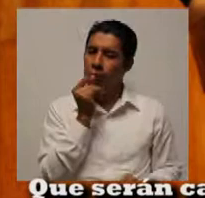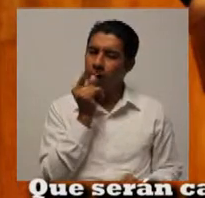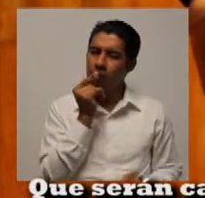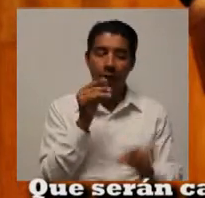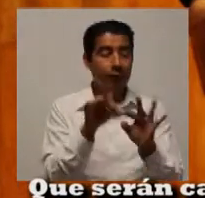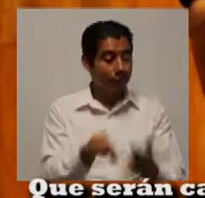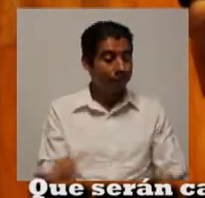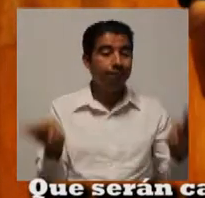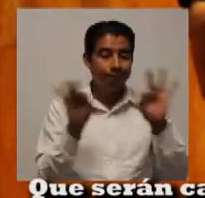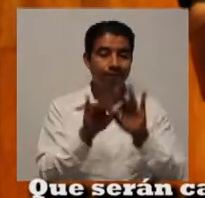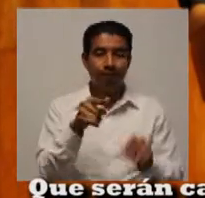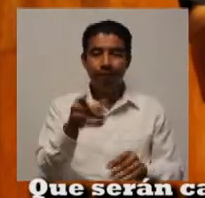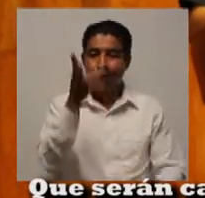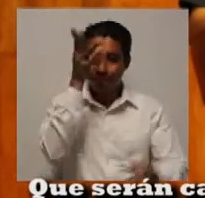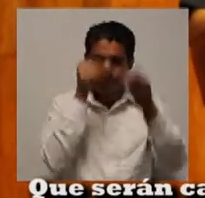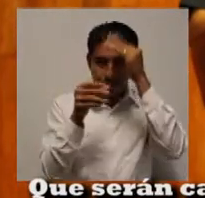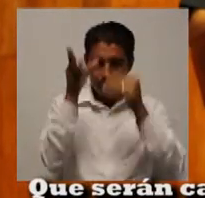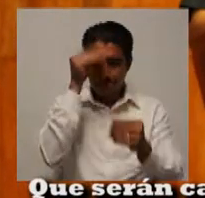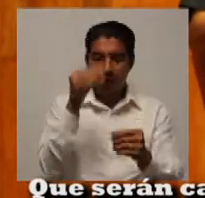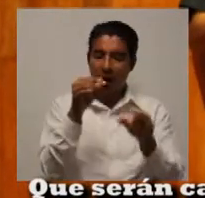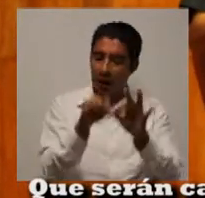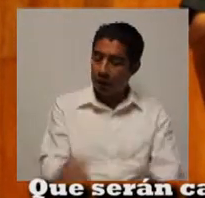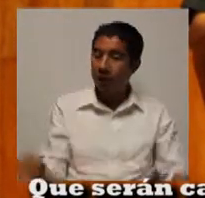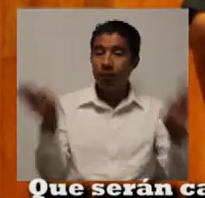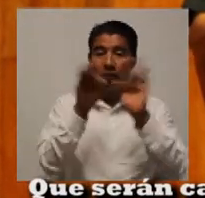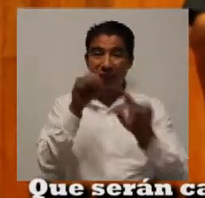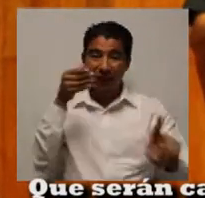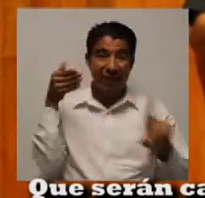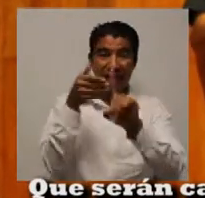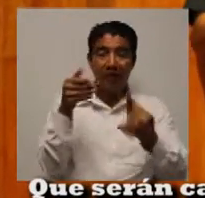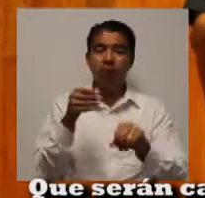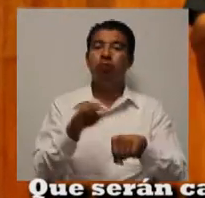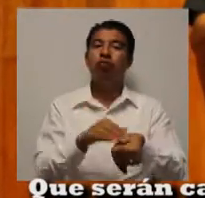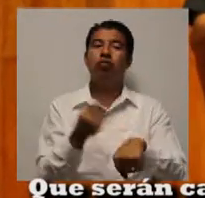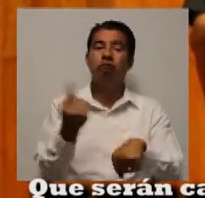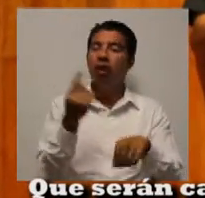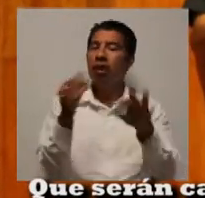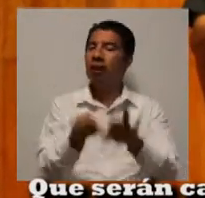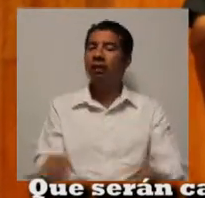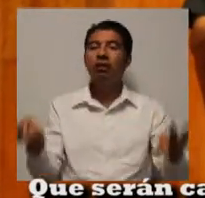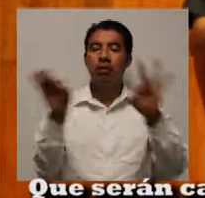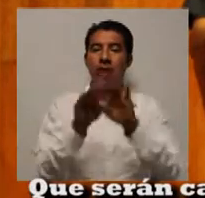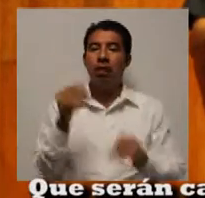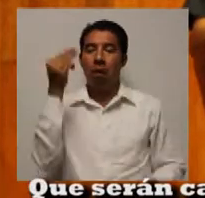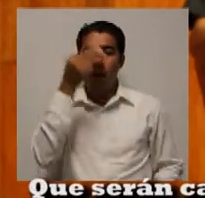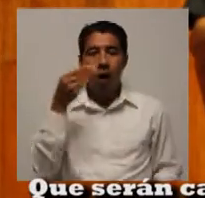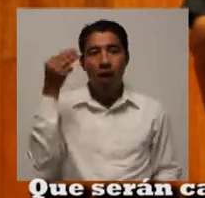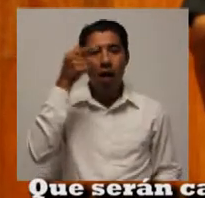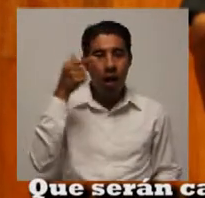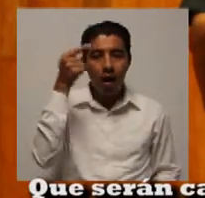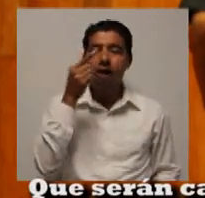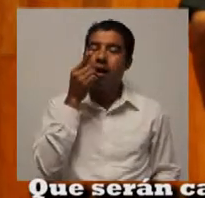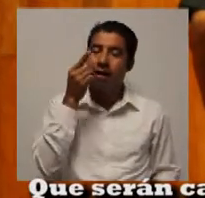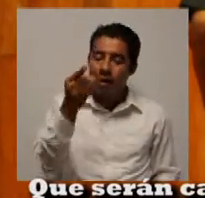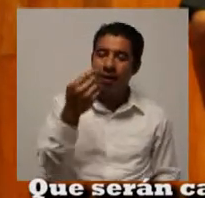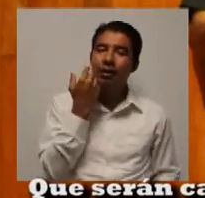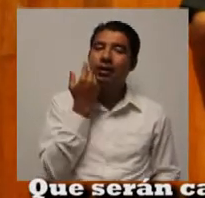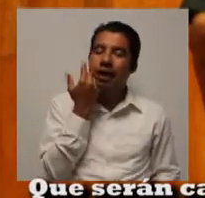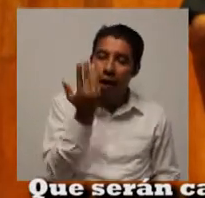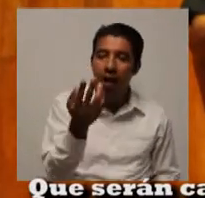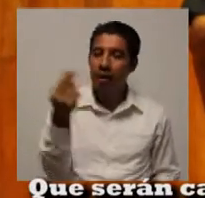seguridad constituye una prioridad, un objetivo muy importante para nuestro gobernador del